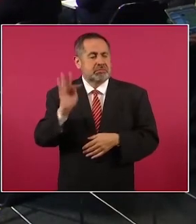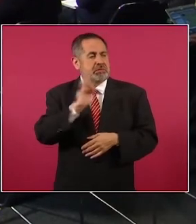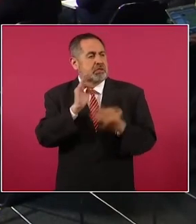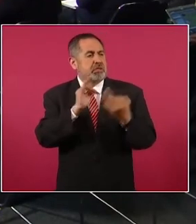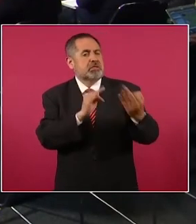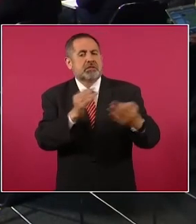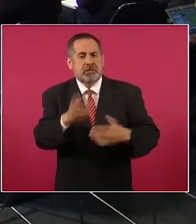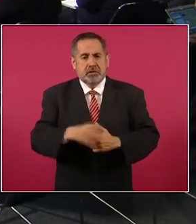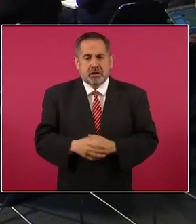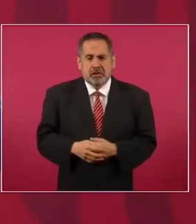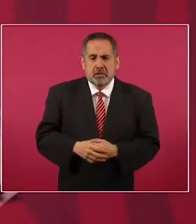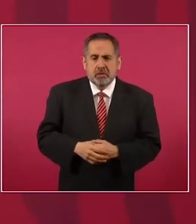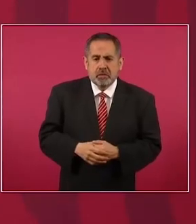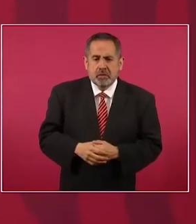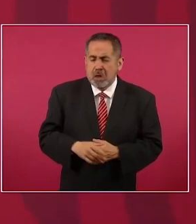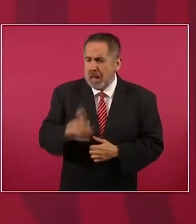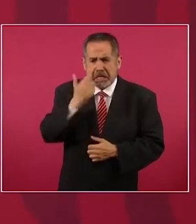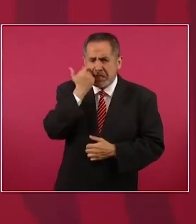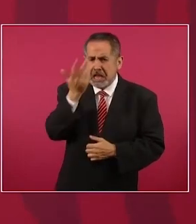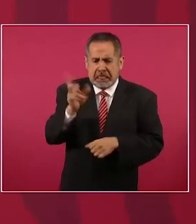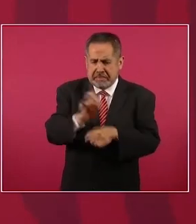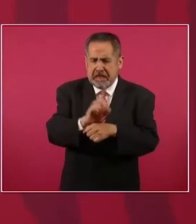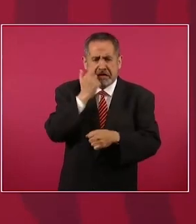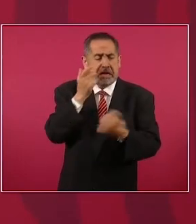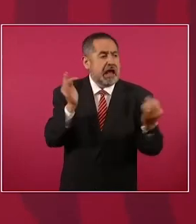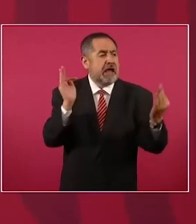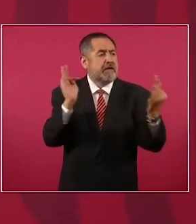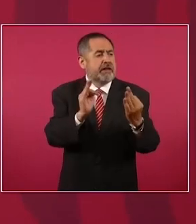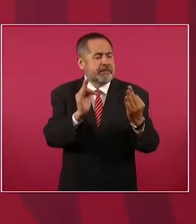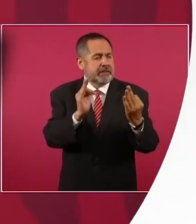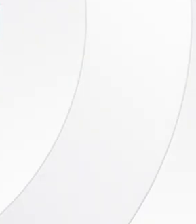noble oficio del periodismo, cuando él quiera.